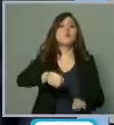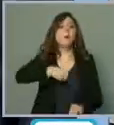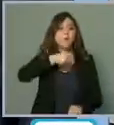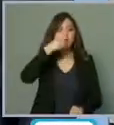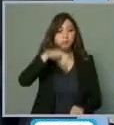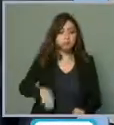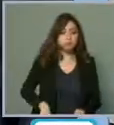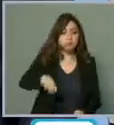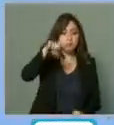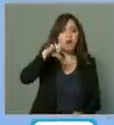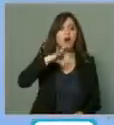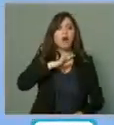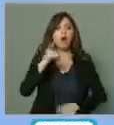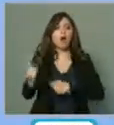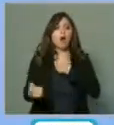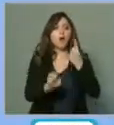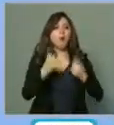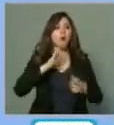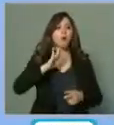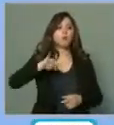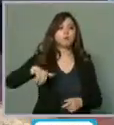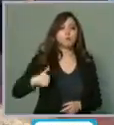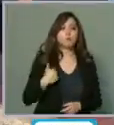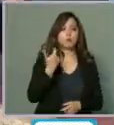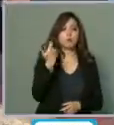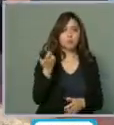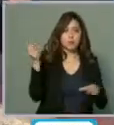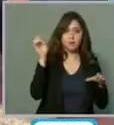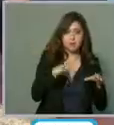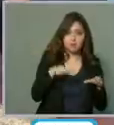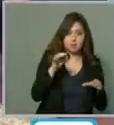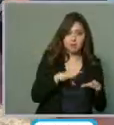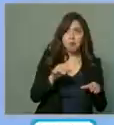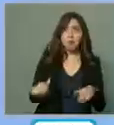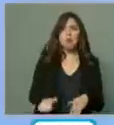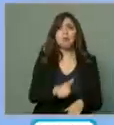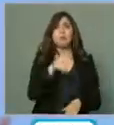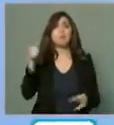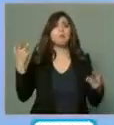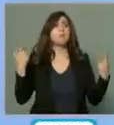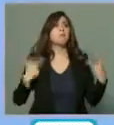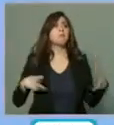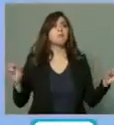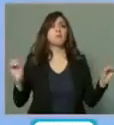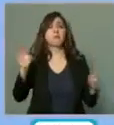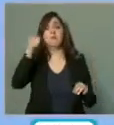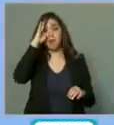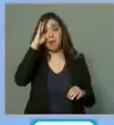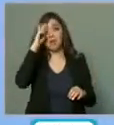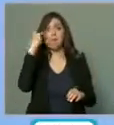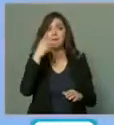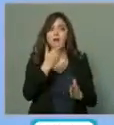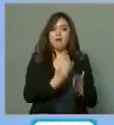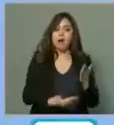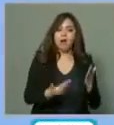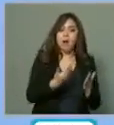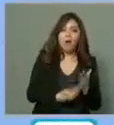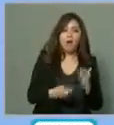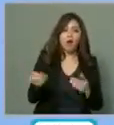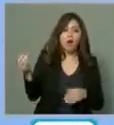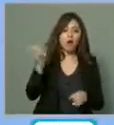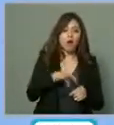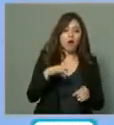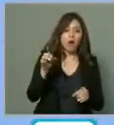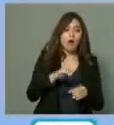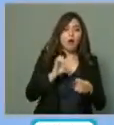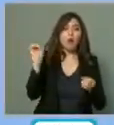de ahorro, pero también a lo mejor hay quien no lo está pensando y hay quien no lo pensó y el día de hoy está viviendo una vejez y a lo mejor la está sufriendo más